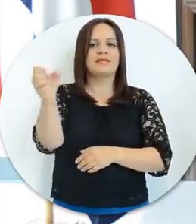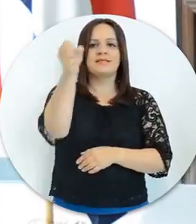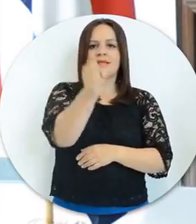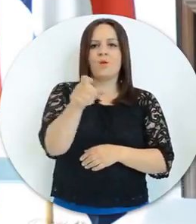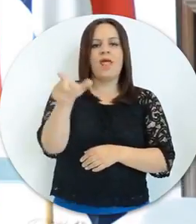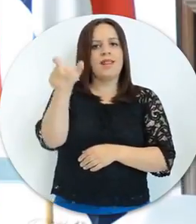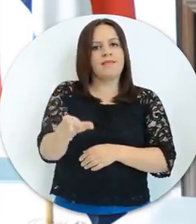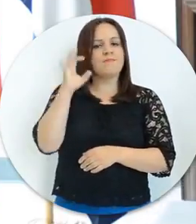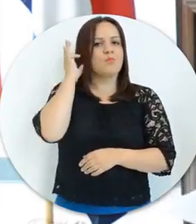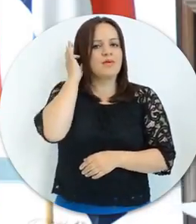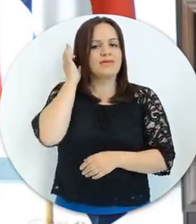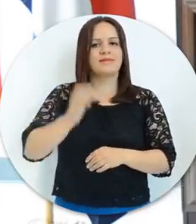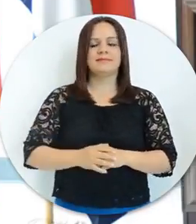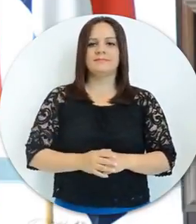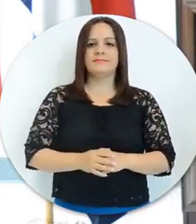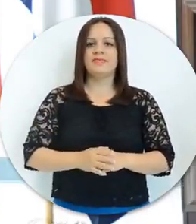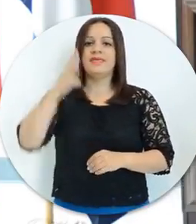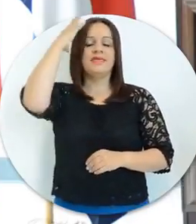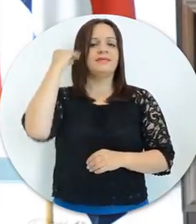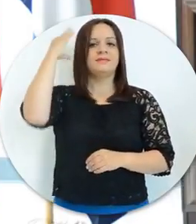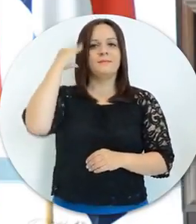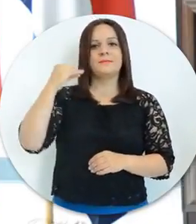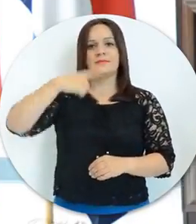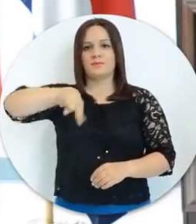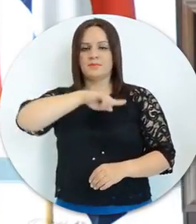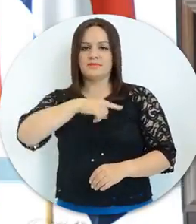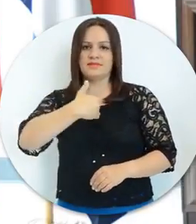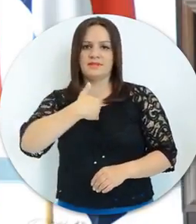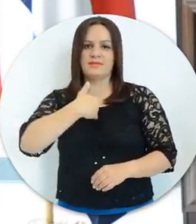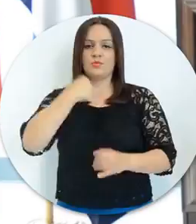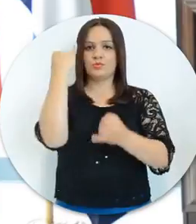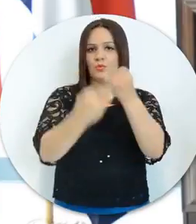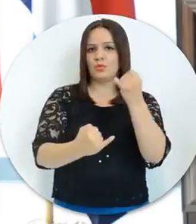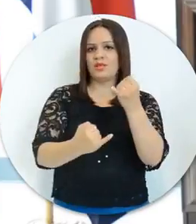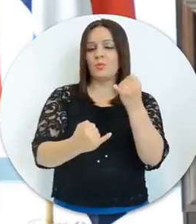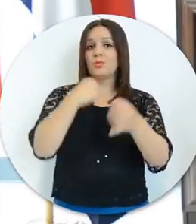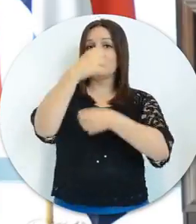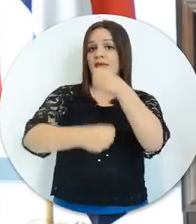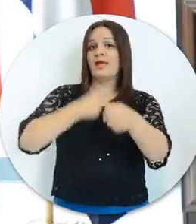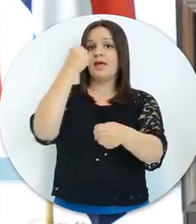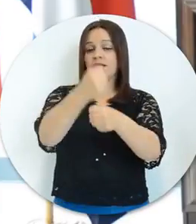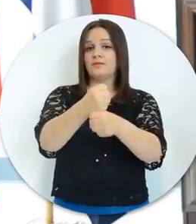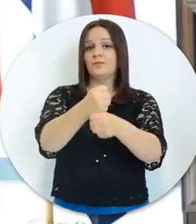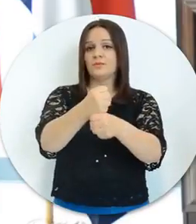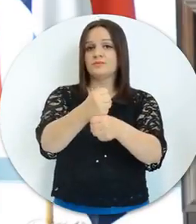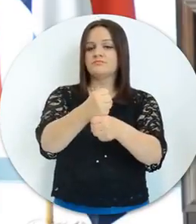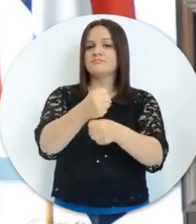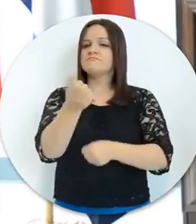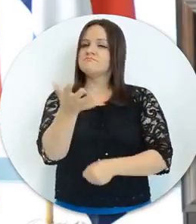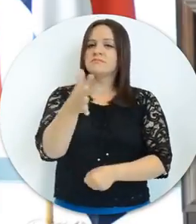colocan a las mujeres. De la experiencia que tenemos, en los últimos años, cerca